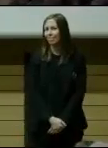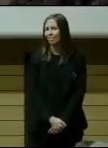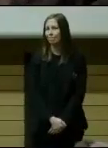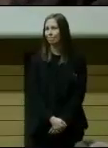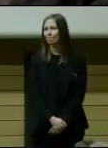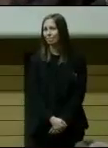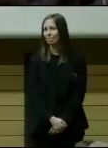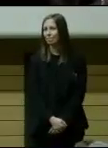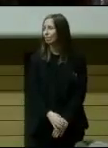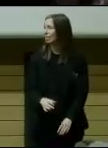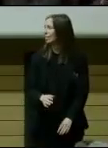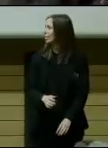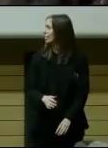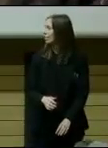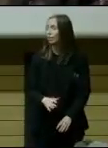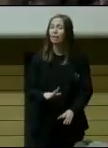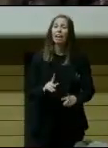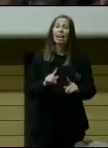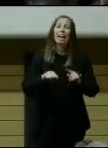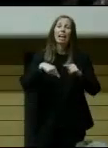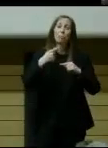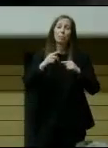No lo dije a la organización, para la otra sacanme sidra, hombre.